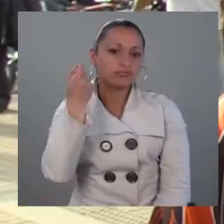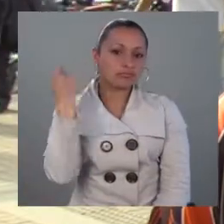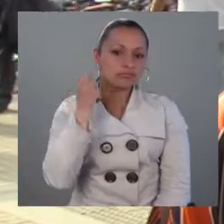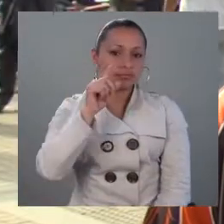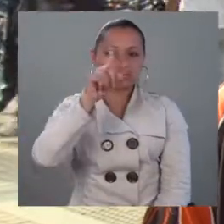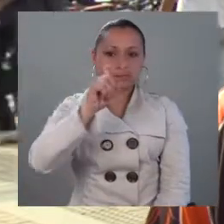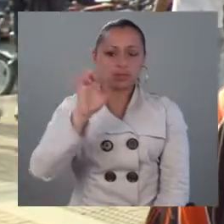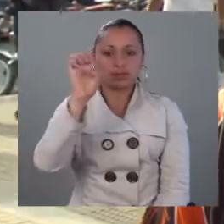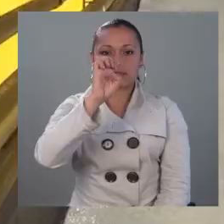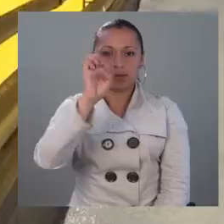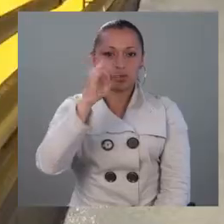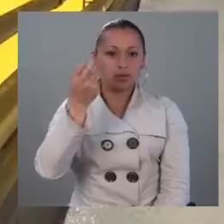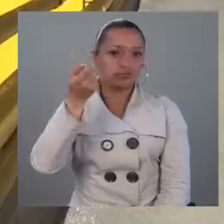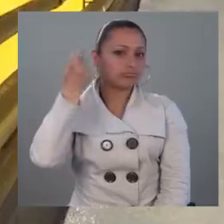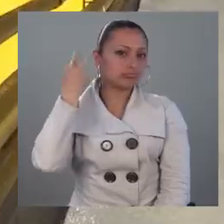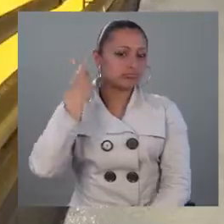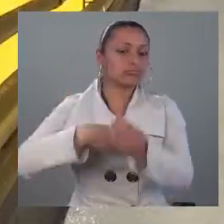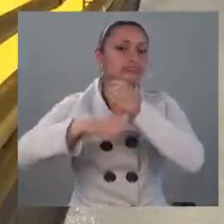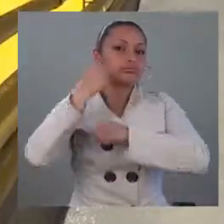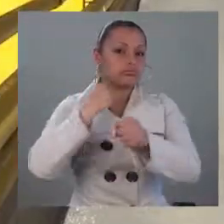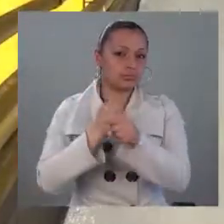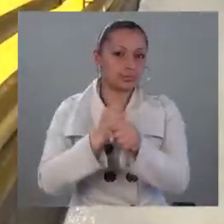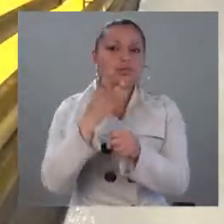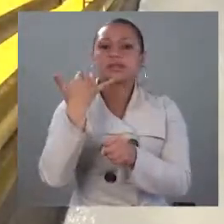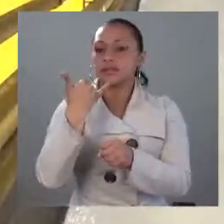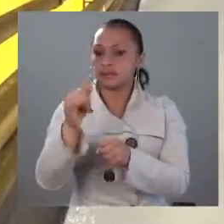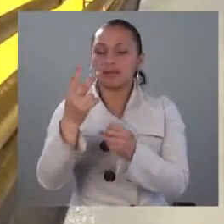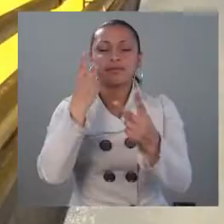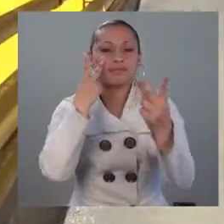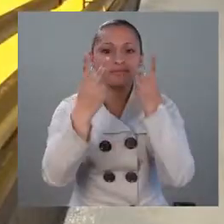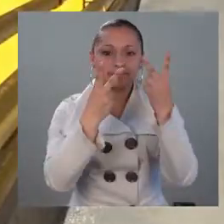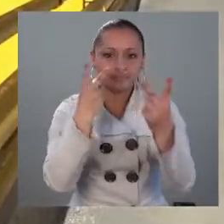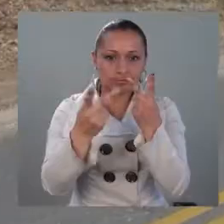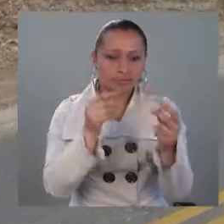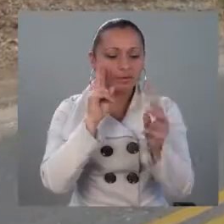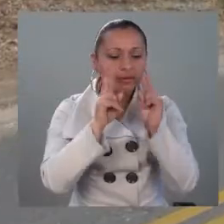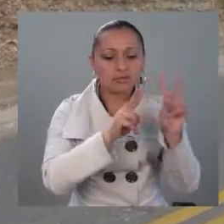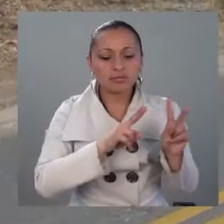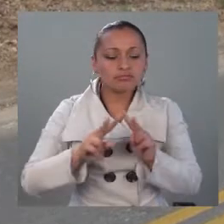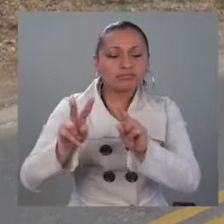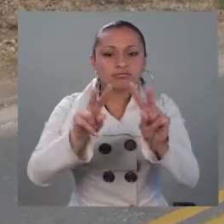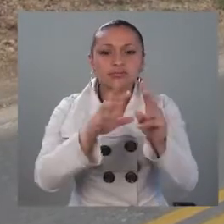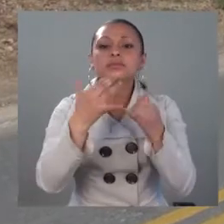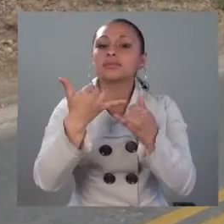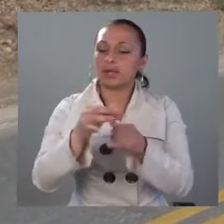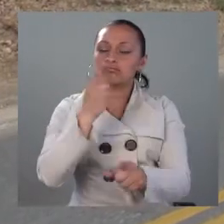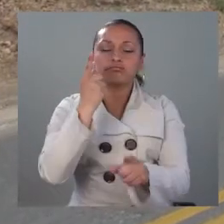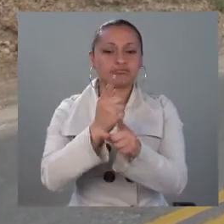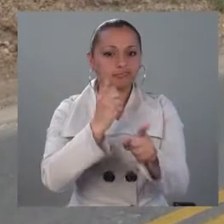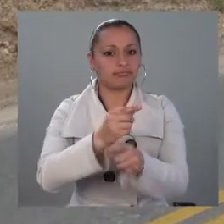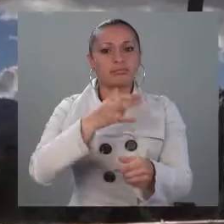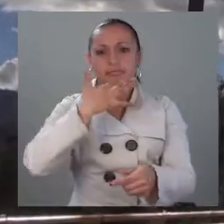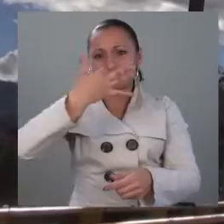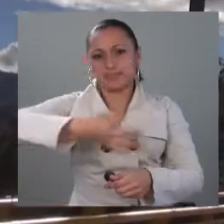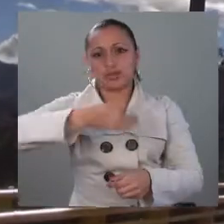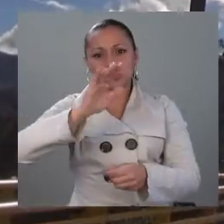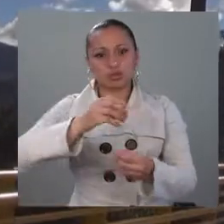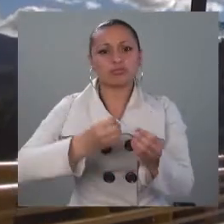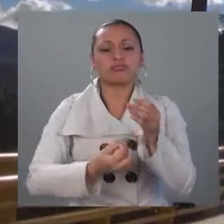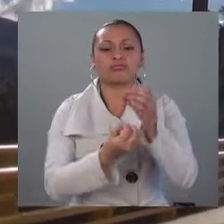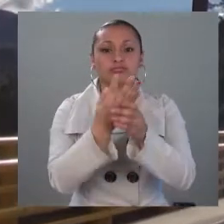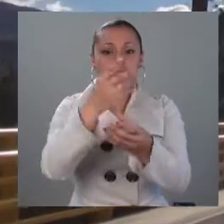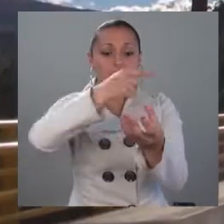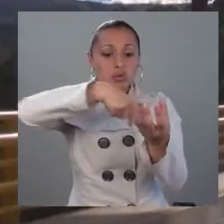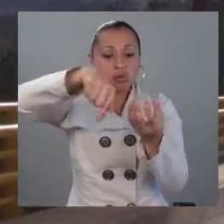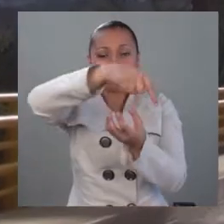año pasado, el contrato plan. Luego de las visitas técnicas hechas por los funcionarios de la gobernación, se ha podido constatar que esta obra es